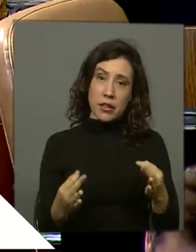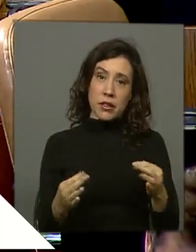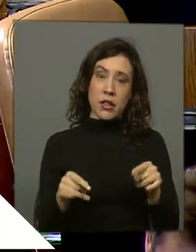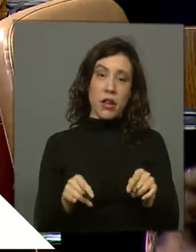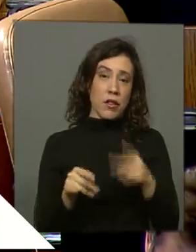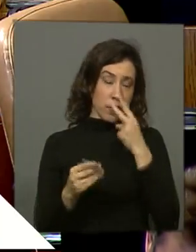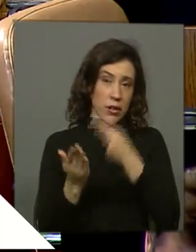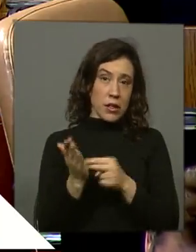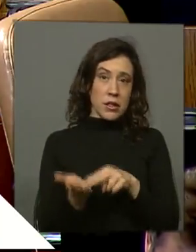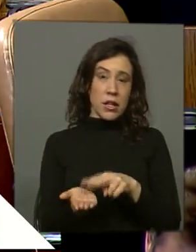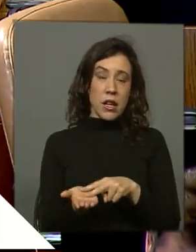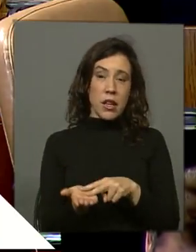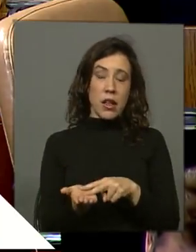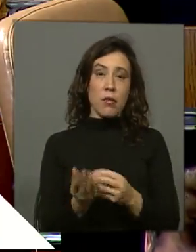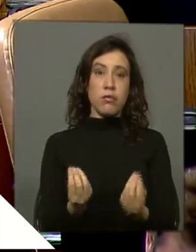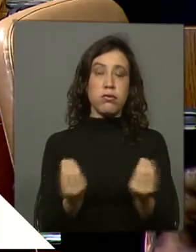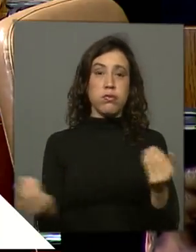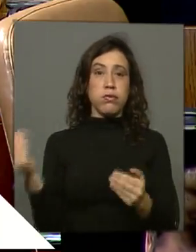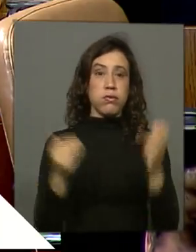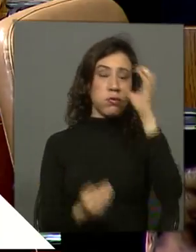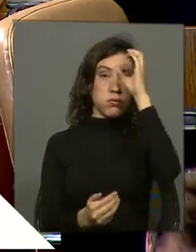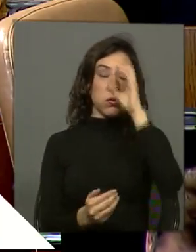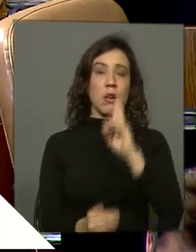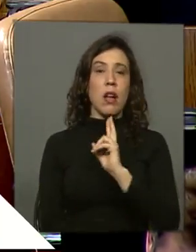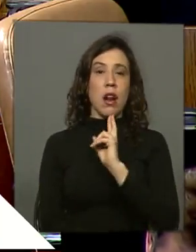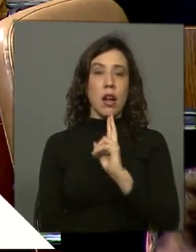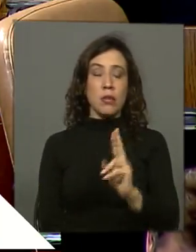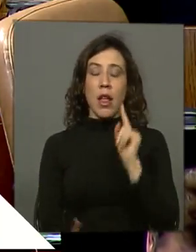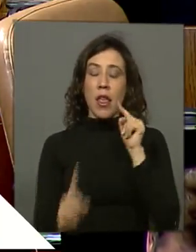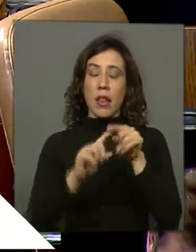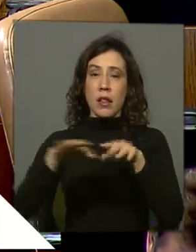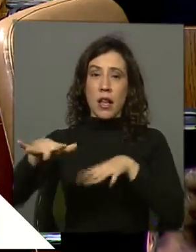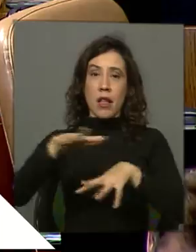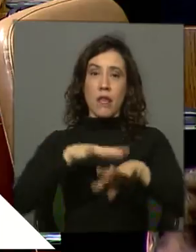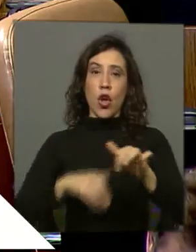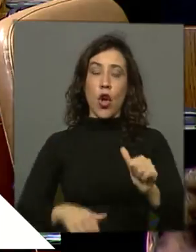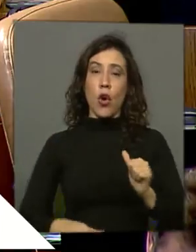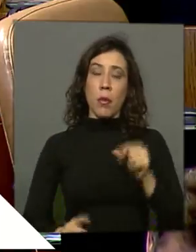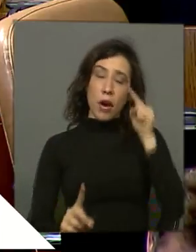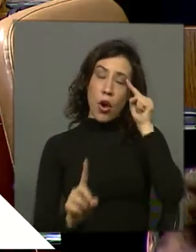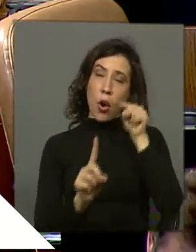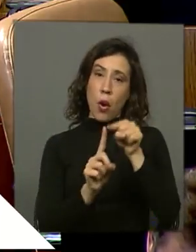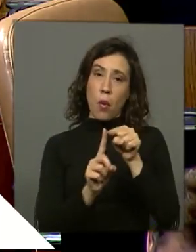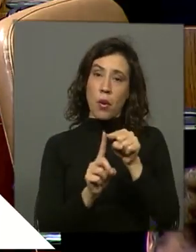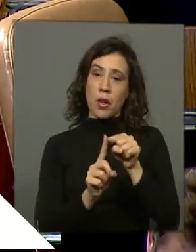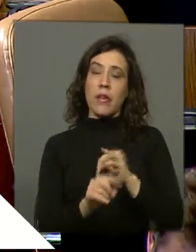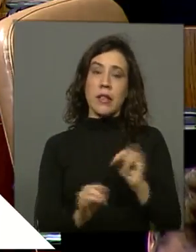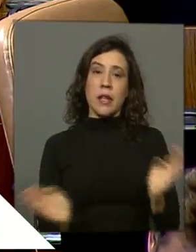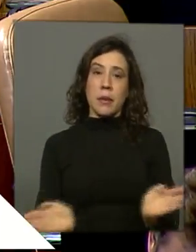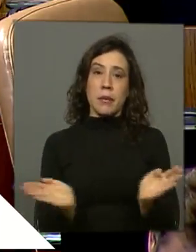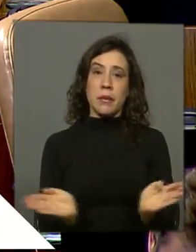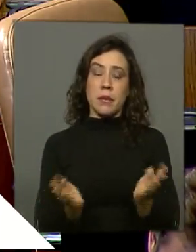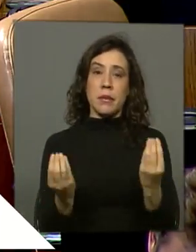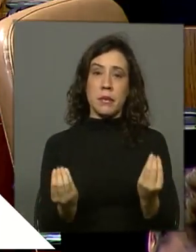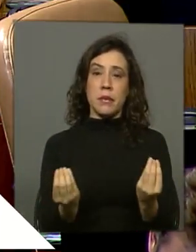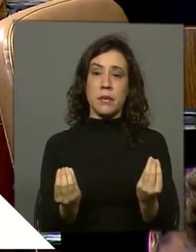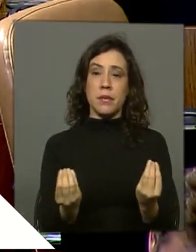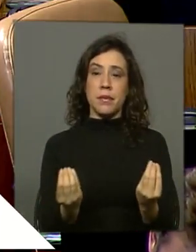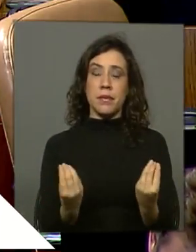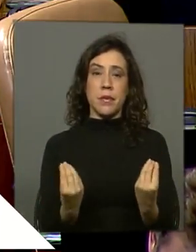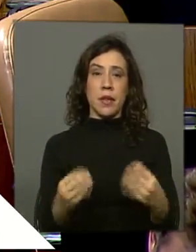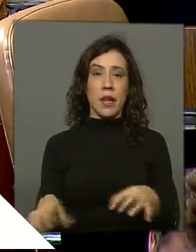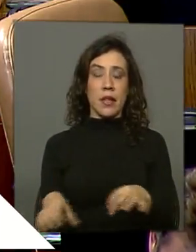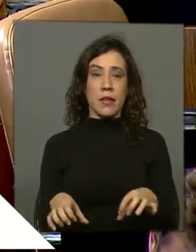con esta realidad y este auge turístico y que vayan en respuesta y tengan directa influencia para cumplir el objetivo de seguir potenciando esta valiosa actividad